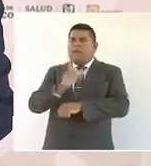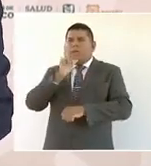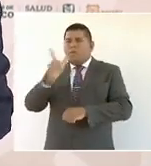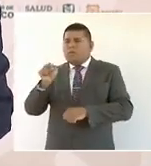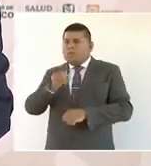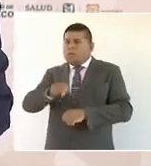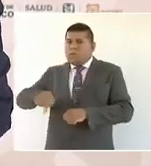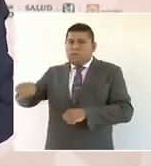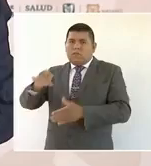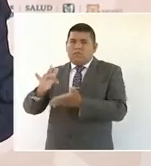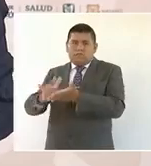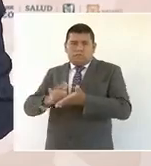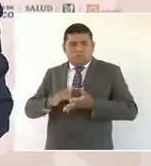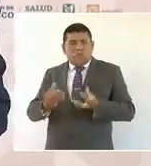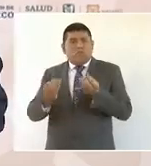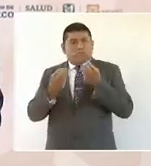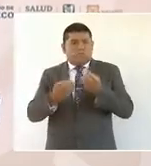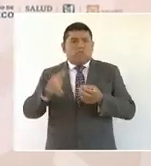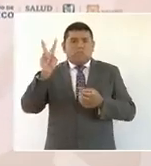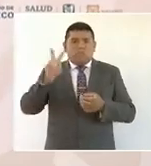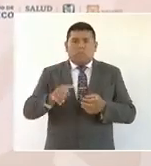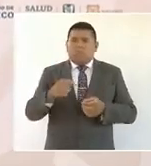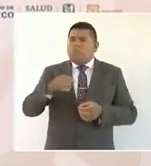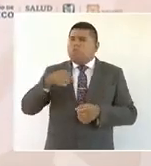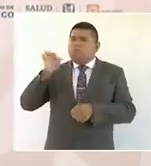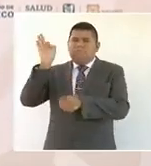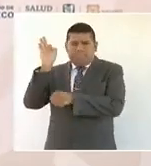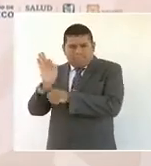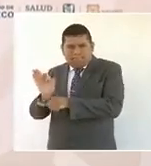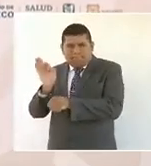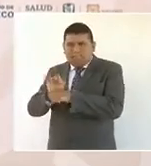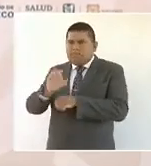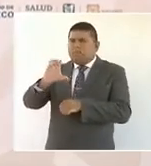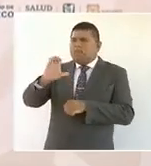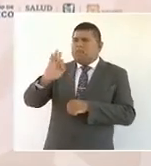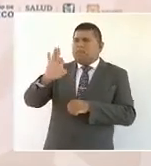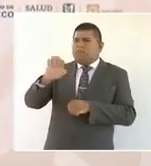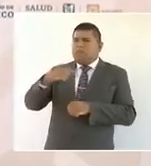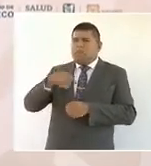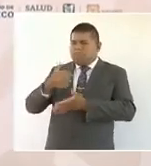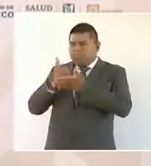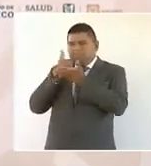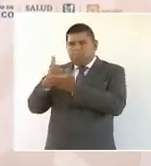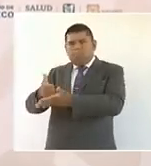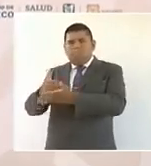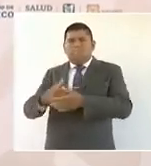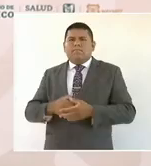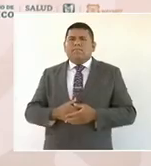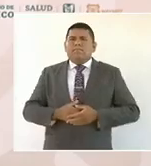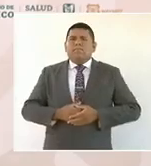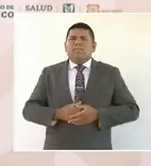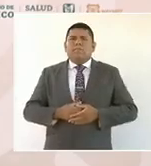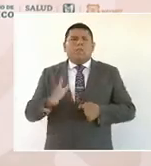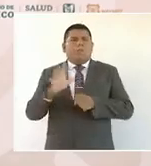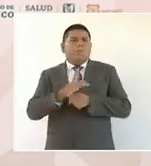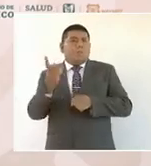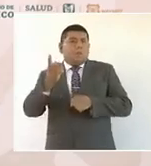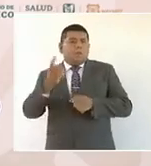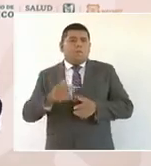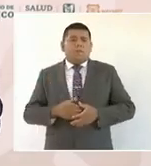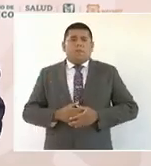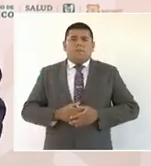ayudan mucho. Por eso voy a defender la Comisión Federal de Electricidad,